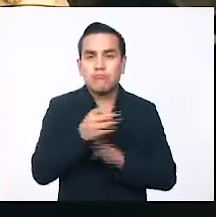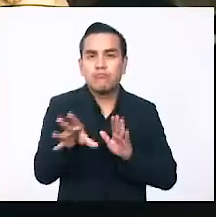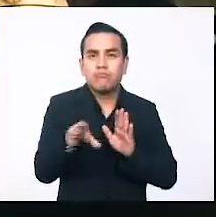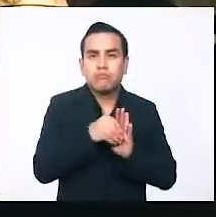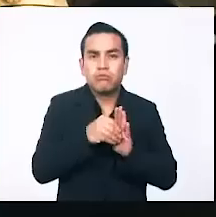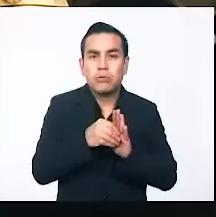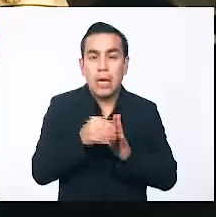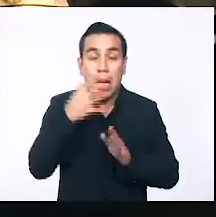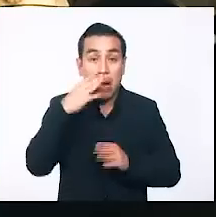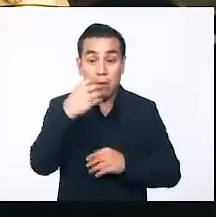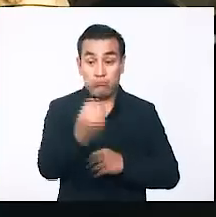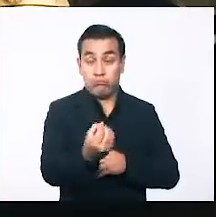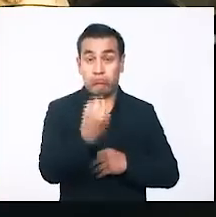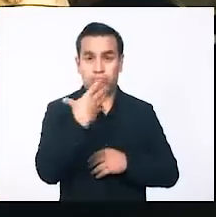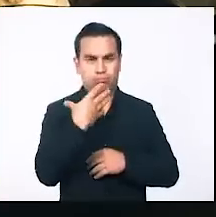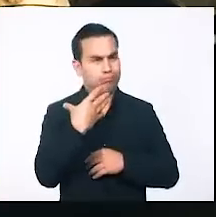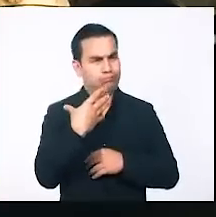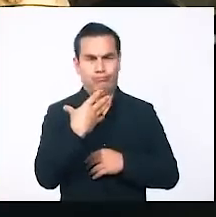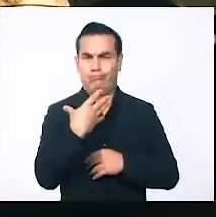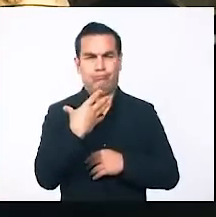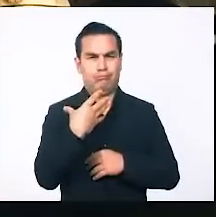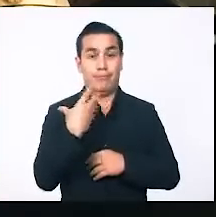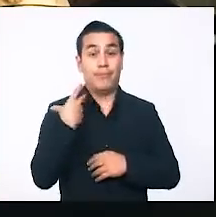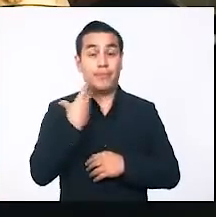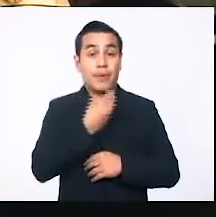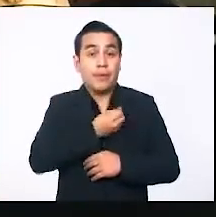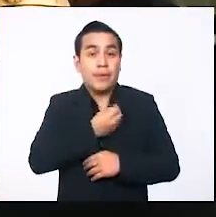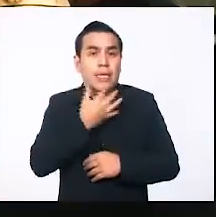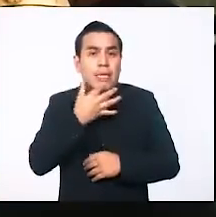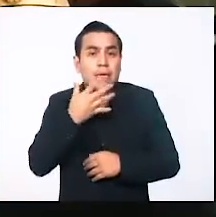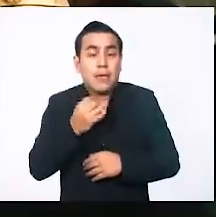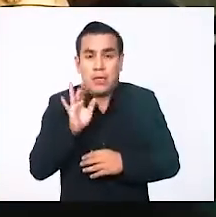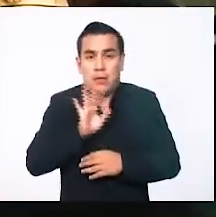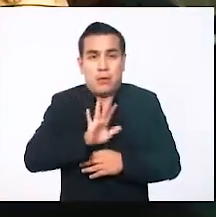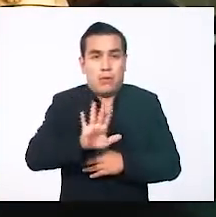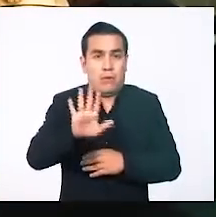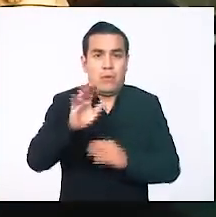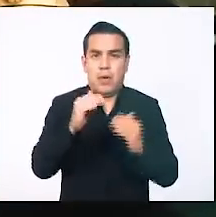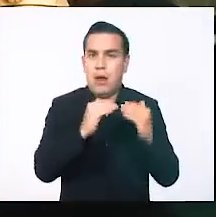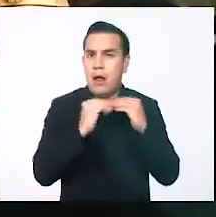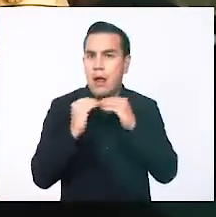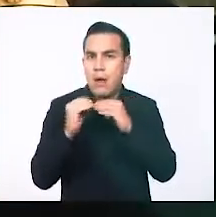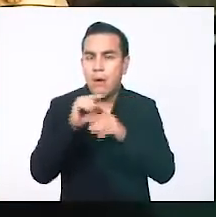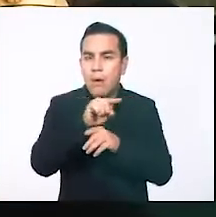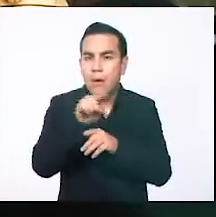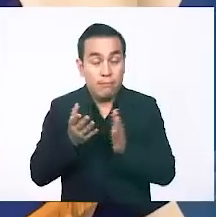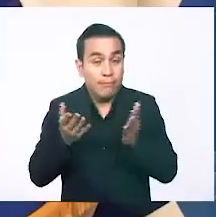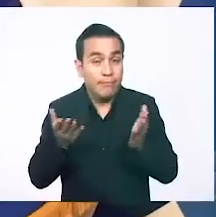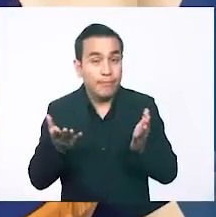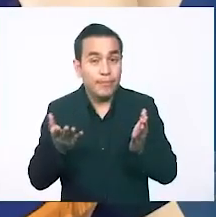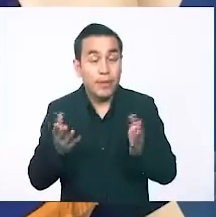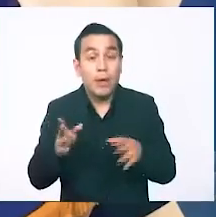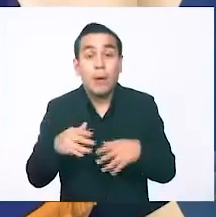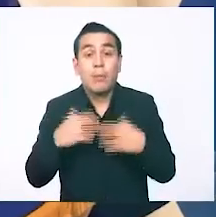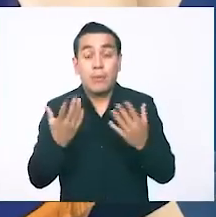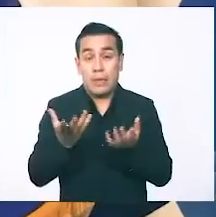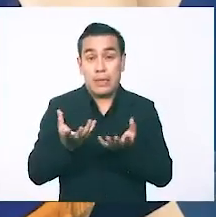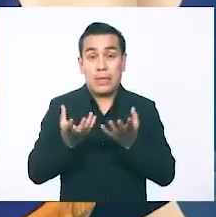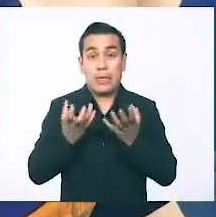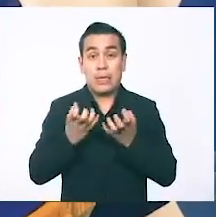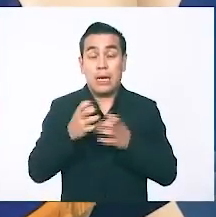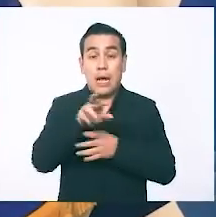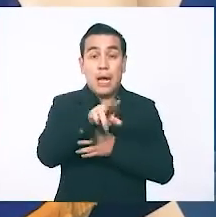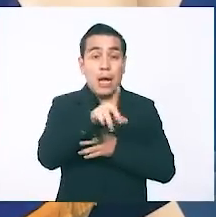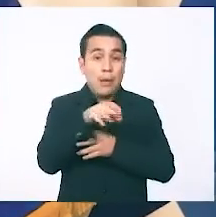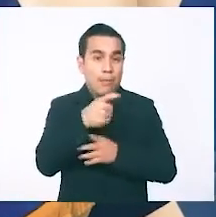Porque entonces nunca vamos a ser como ustedes, sino solo una colonia o un país subdesarrollado. Porque nosotros queremos ser